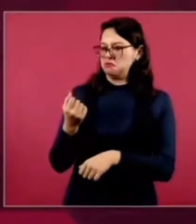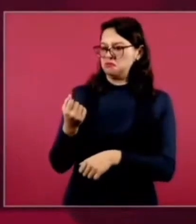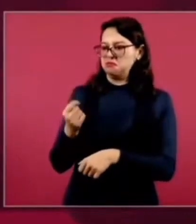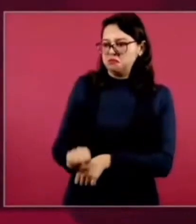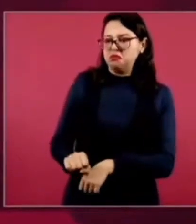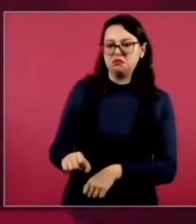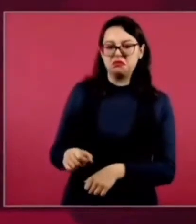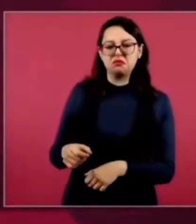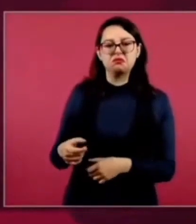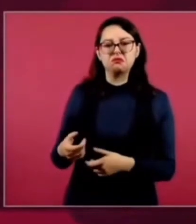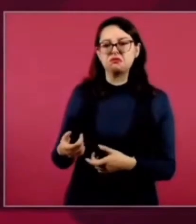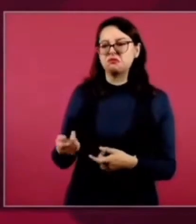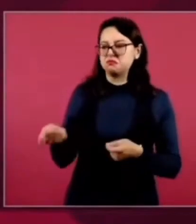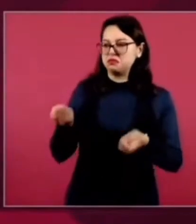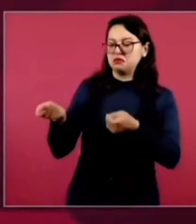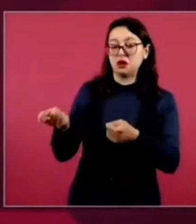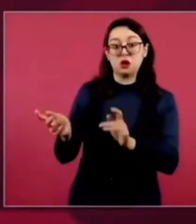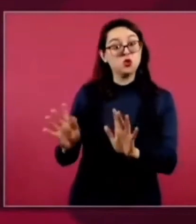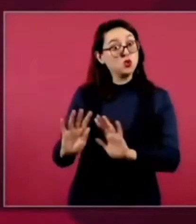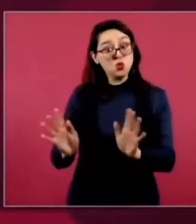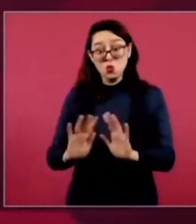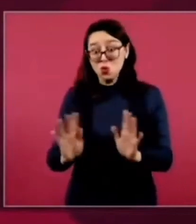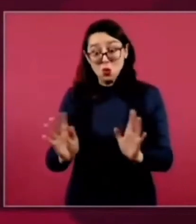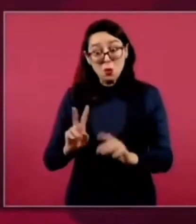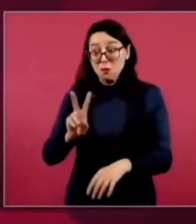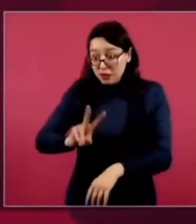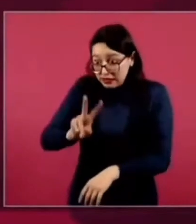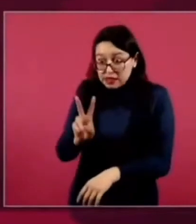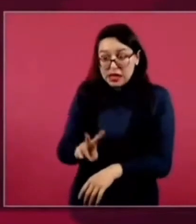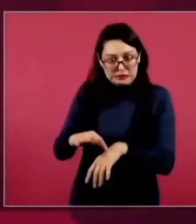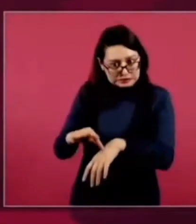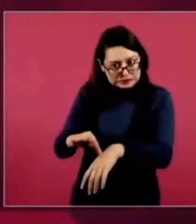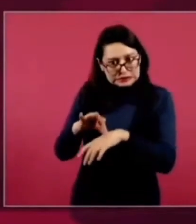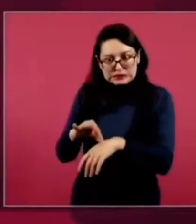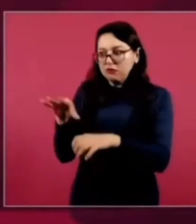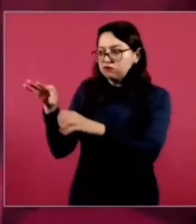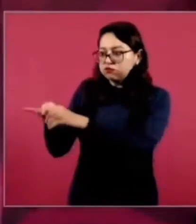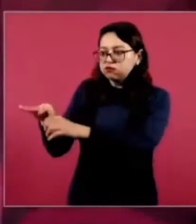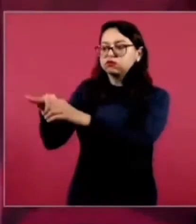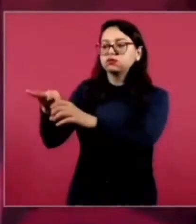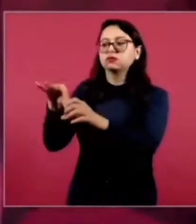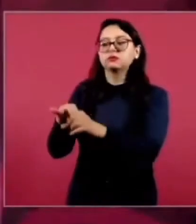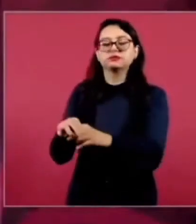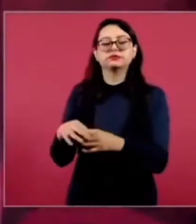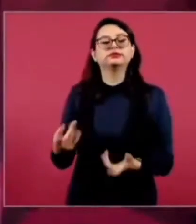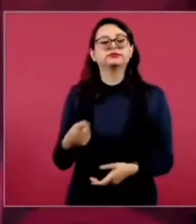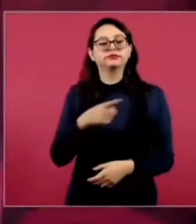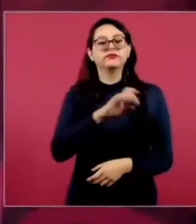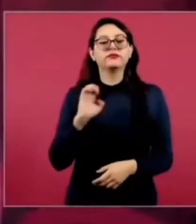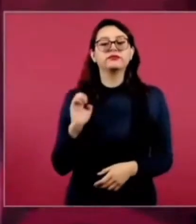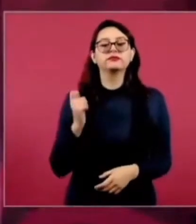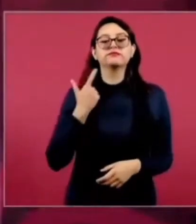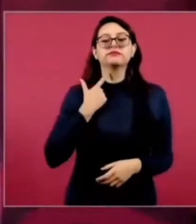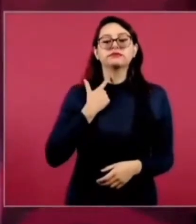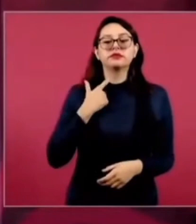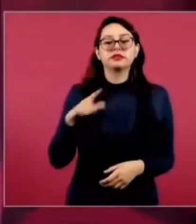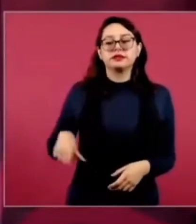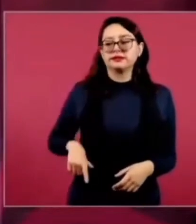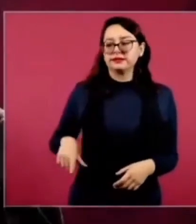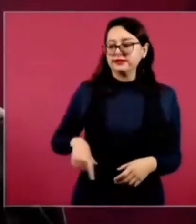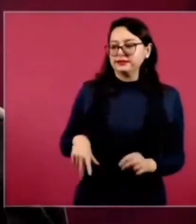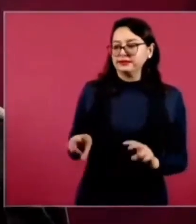Entonces empiezan a hacer labor al interior del sindicato y los dividen